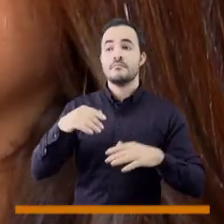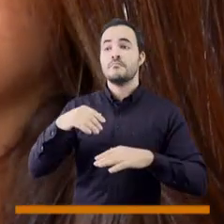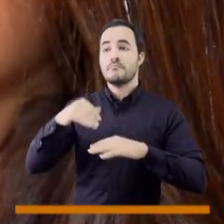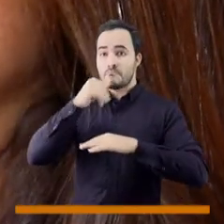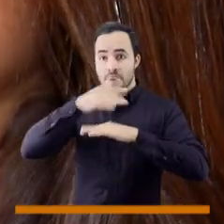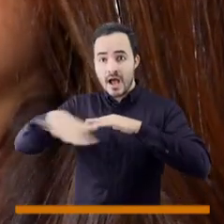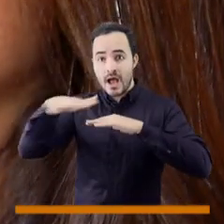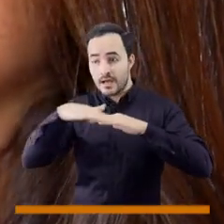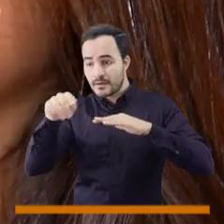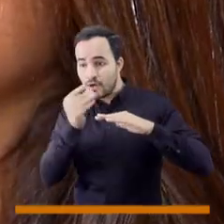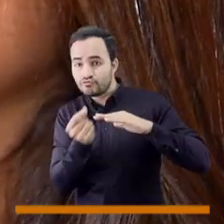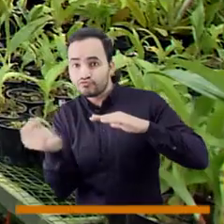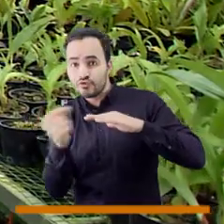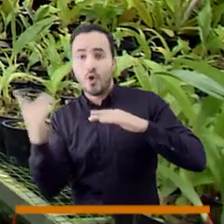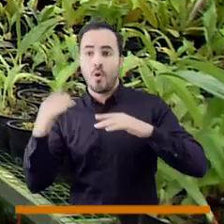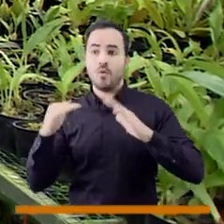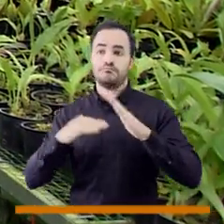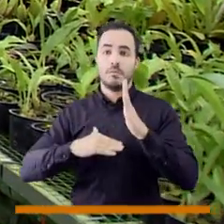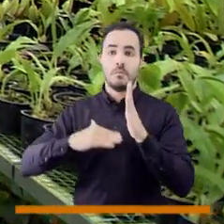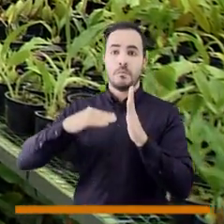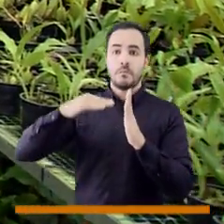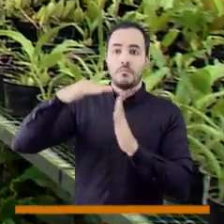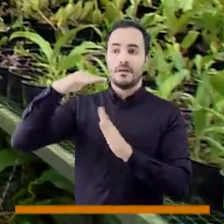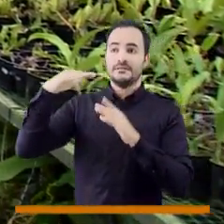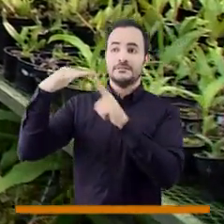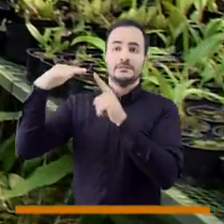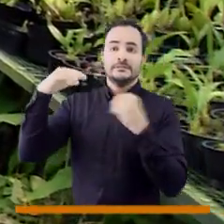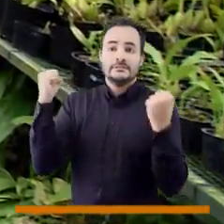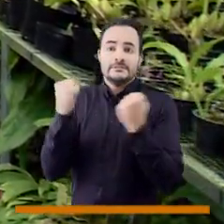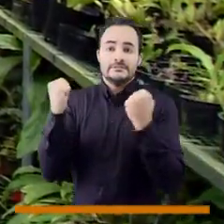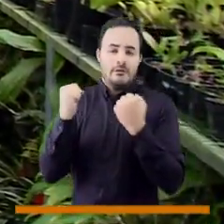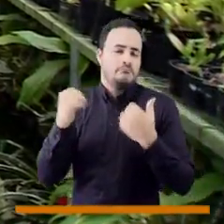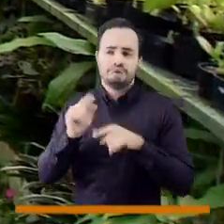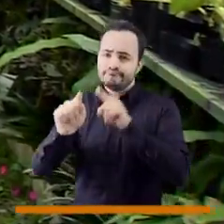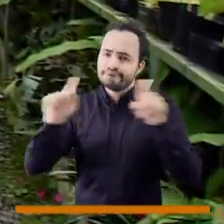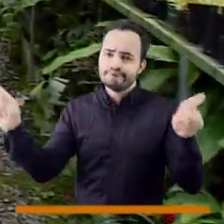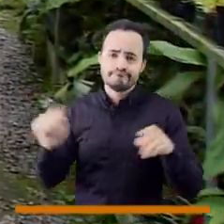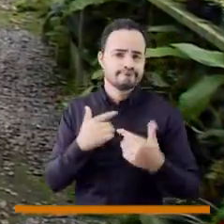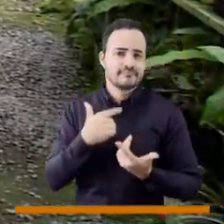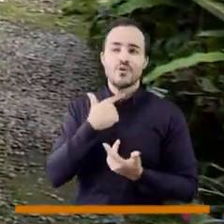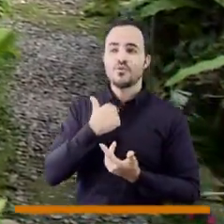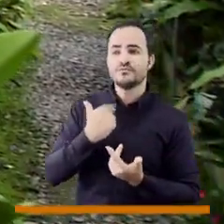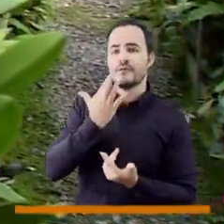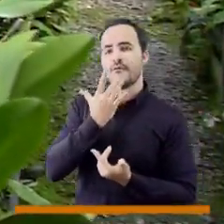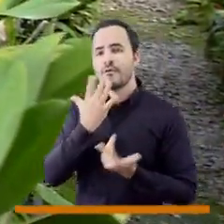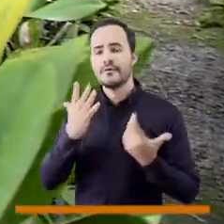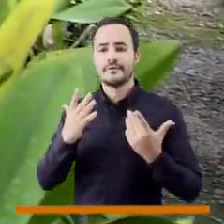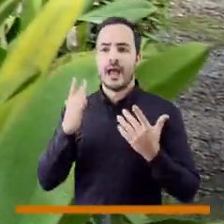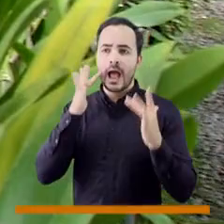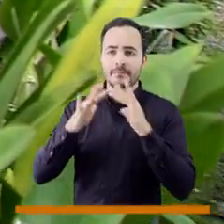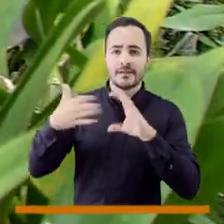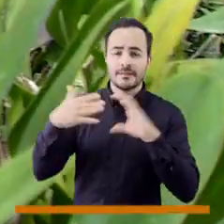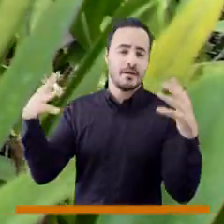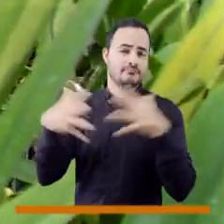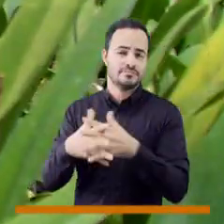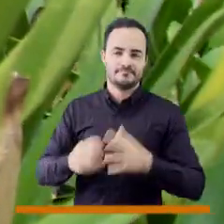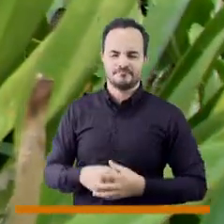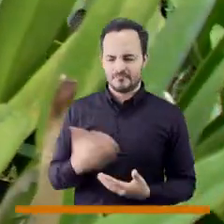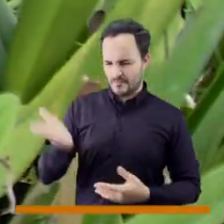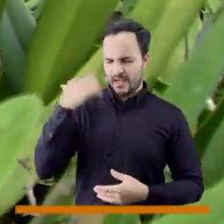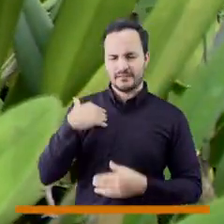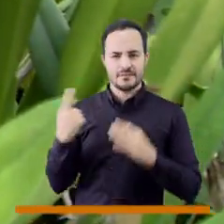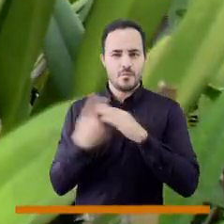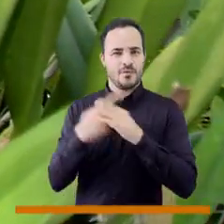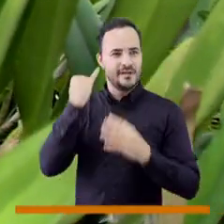páramos, entonces hay orquídeas para todo tipo de climas y para todo tipo de gustos. Este es un cultivo que empezamos hace aproximadamente 20